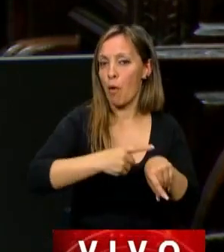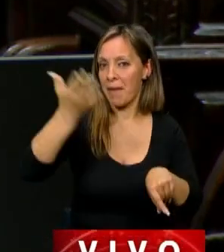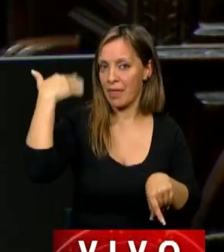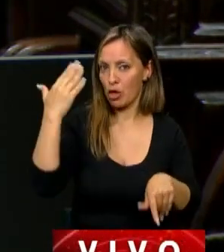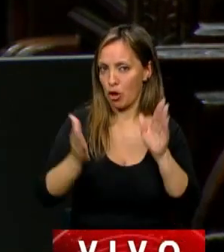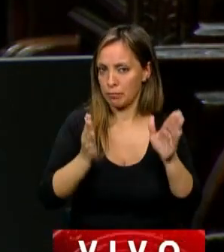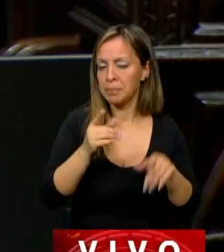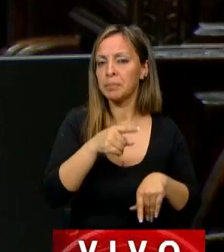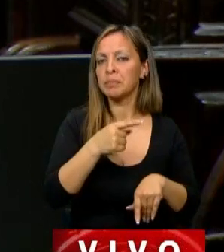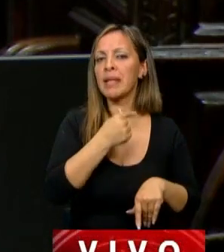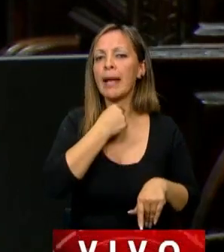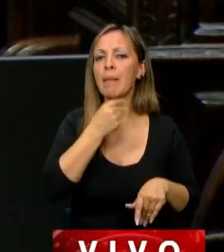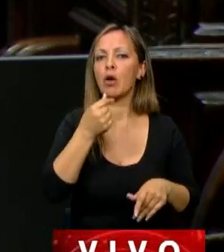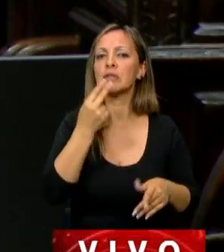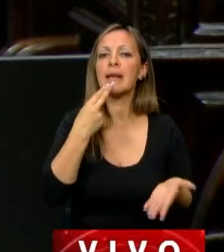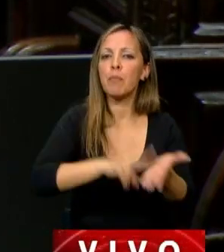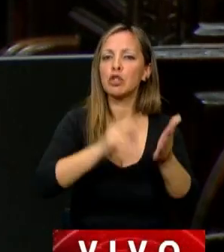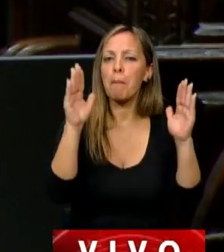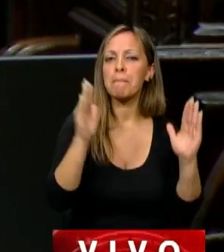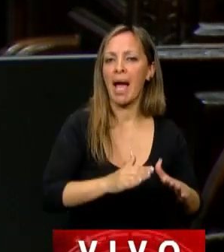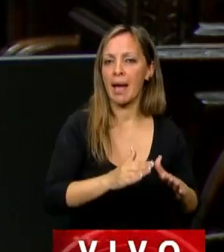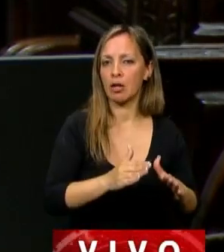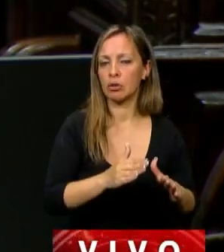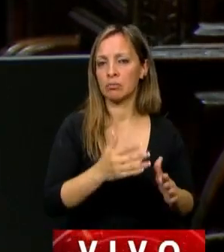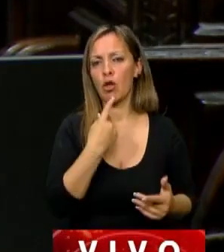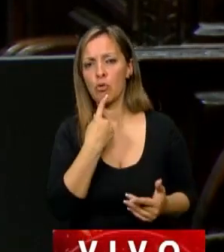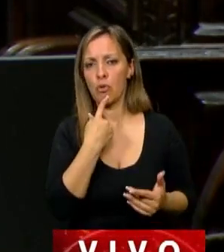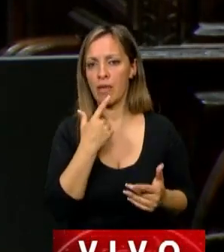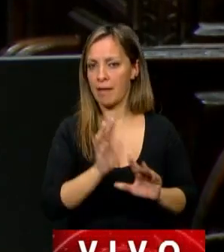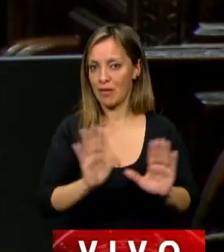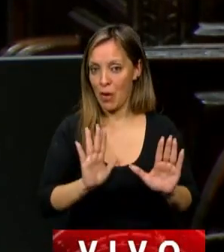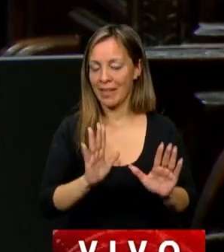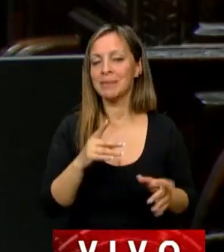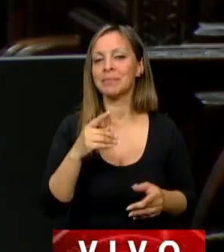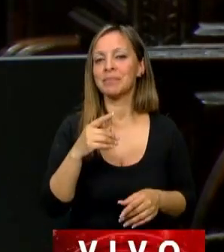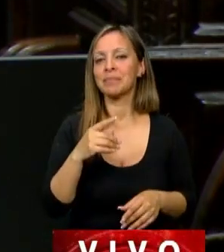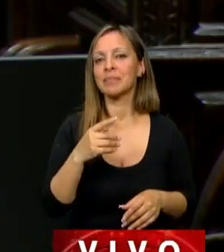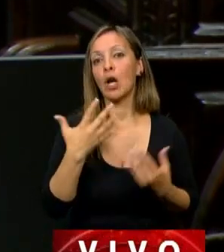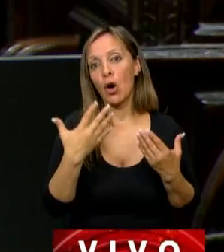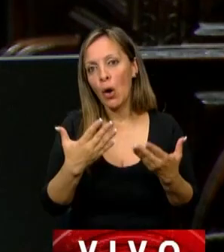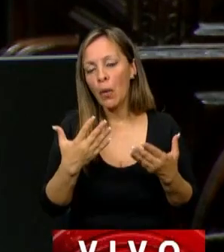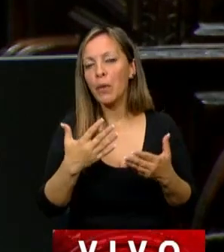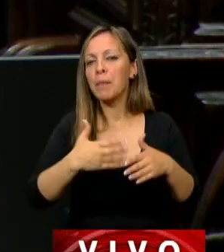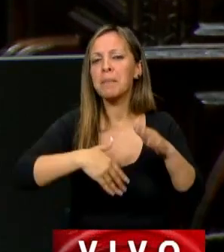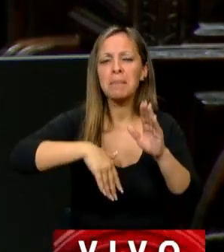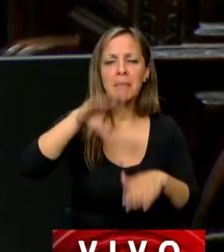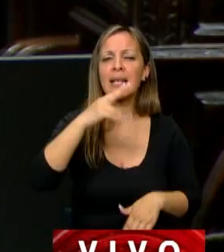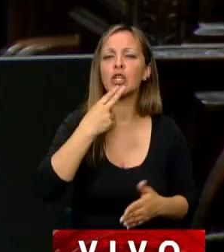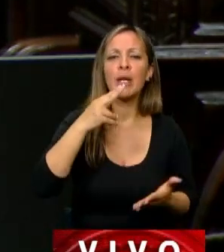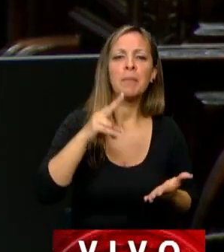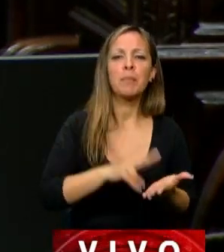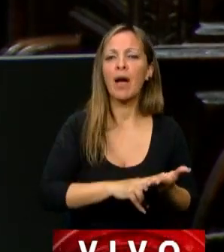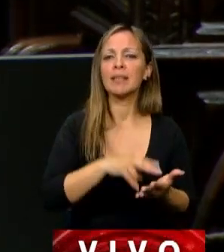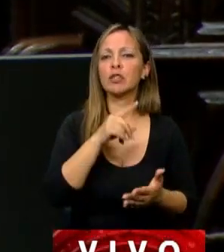aquellos impuestos distorsivos. No hay ninguna duda que el más distorsivo de los